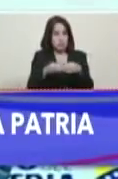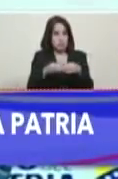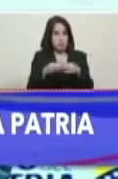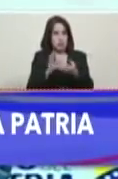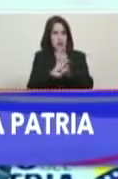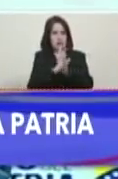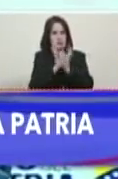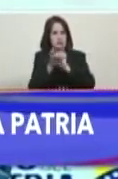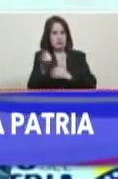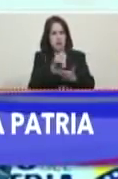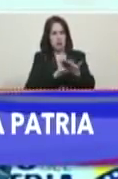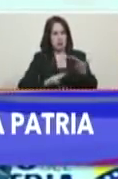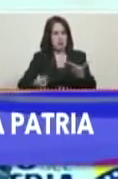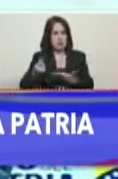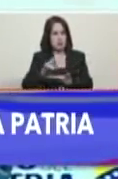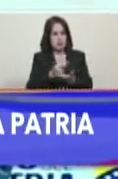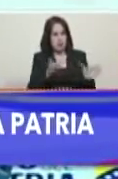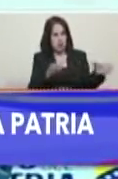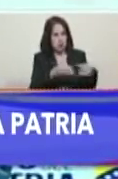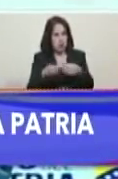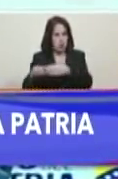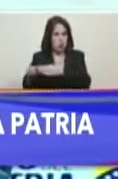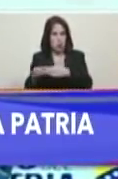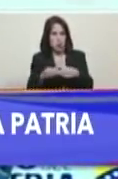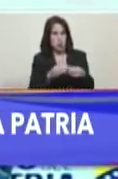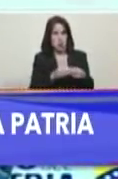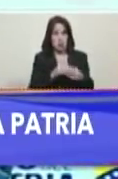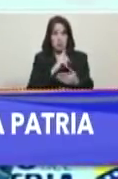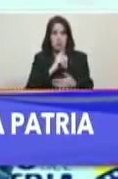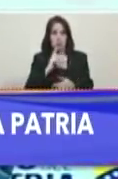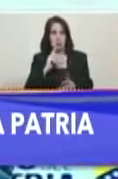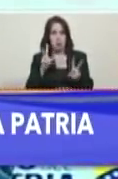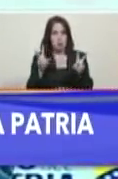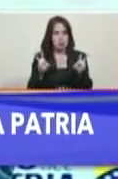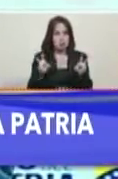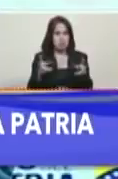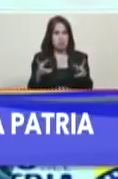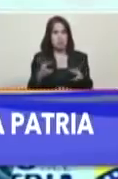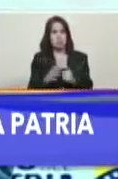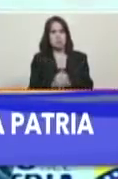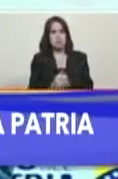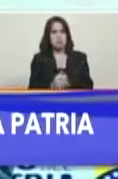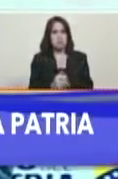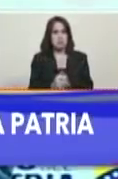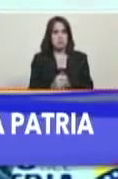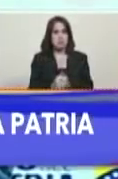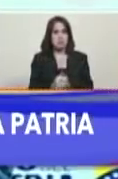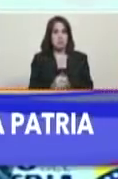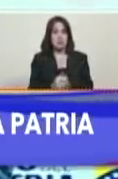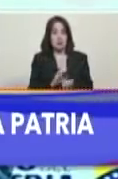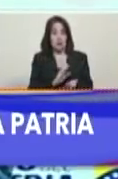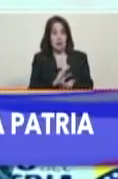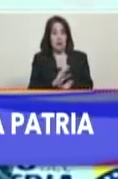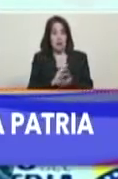cartografiado. Yo no sé quién le puso ese nombre, pero mal no suena, la cartografía social.